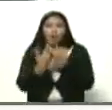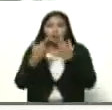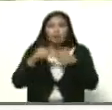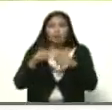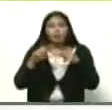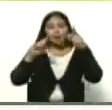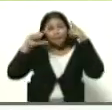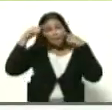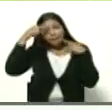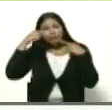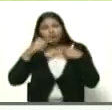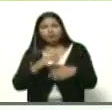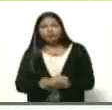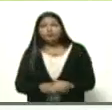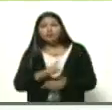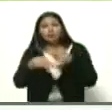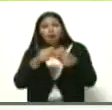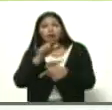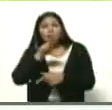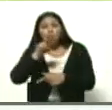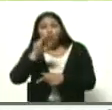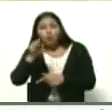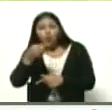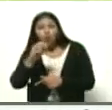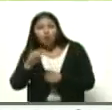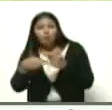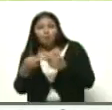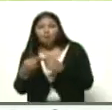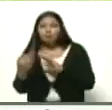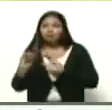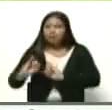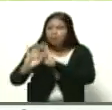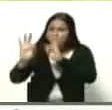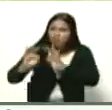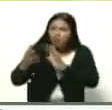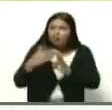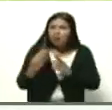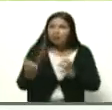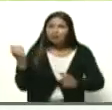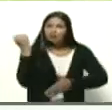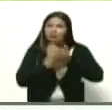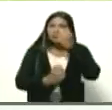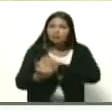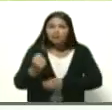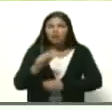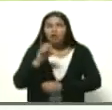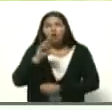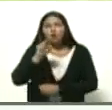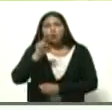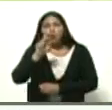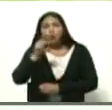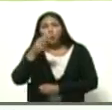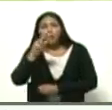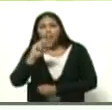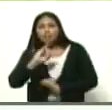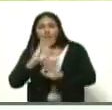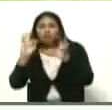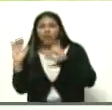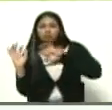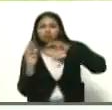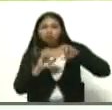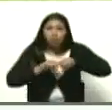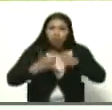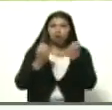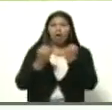presidente Fernando Lugo, basado en un tratamiento similar de la llamada masacre de Curuguatí, una violación masiva de derechos